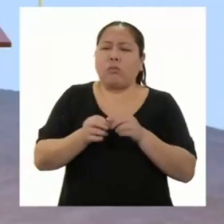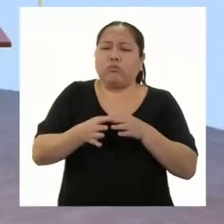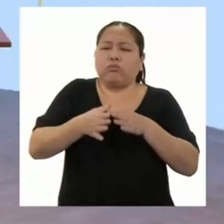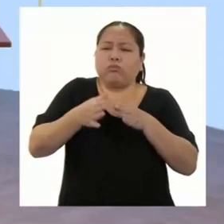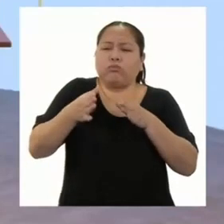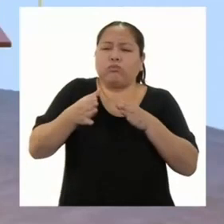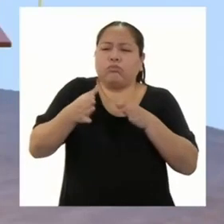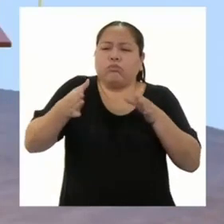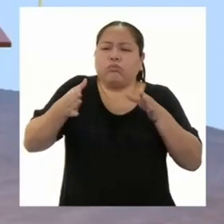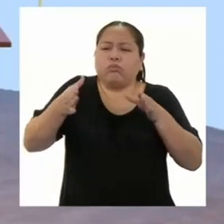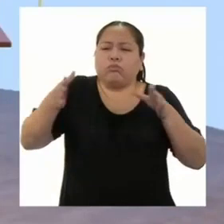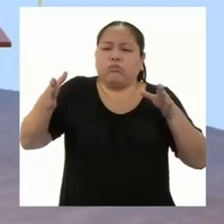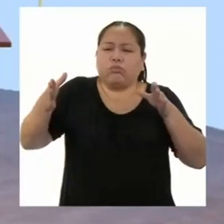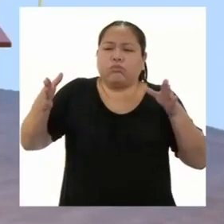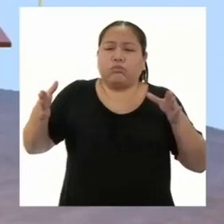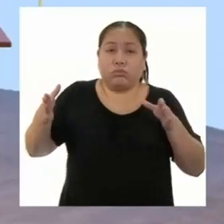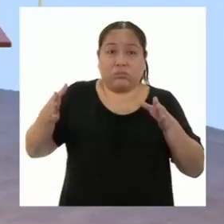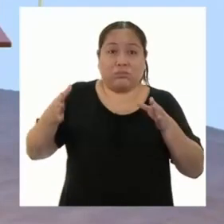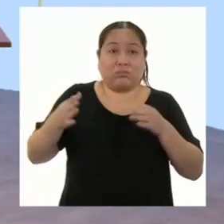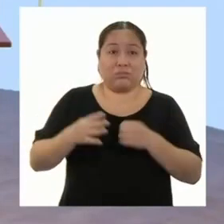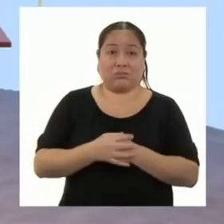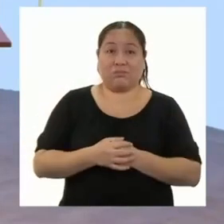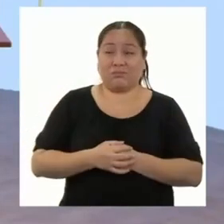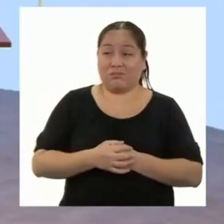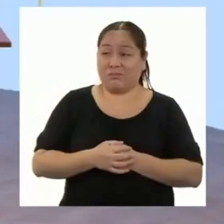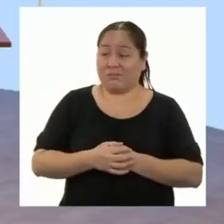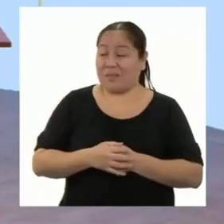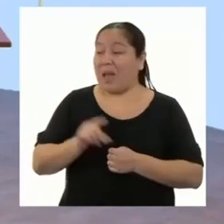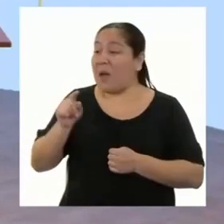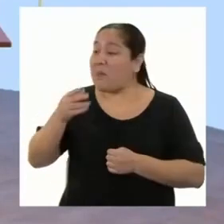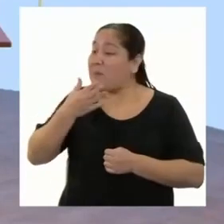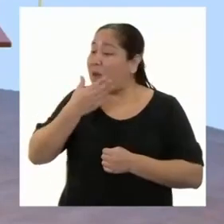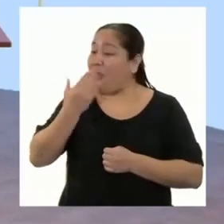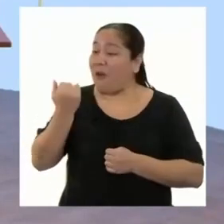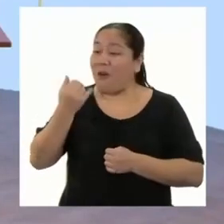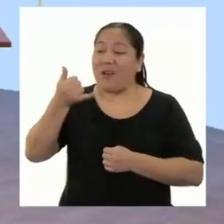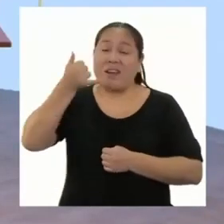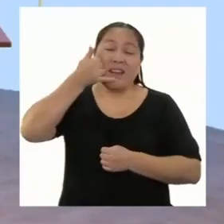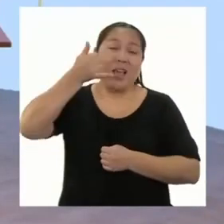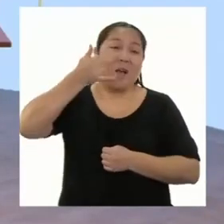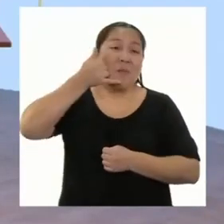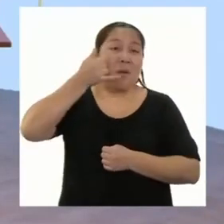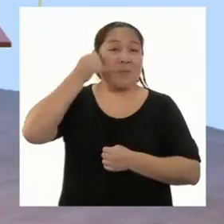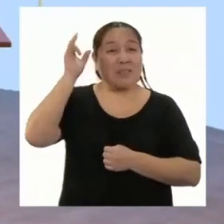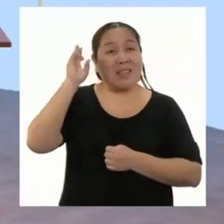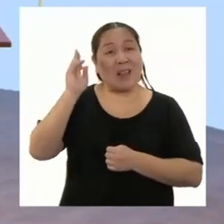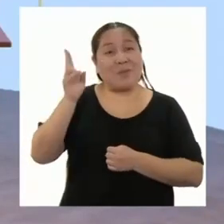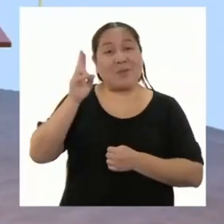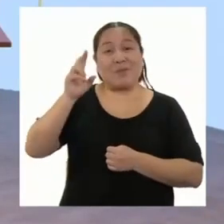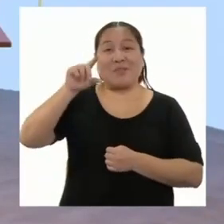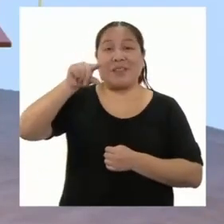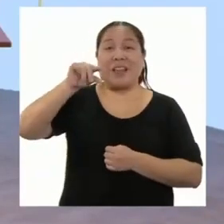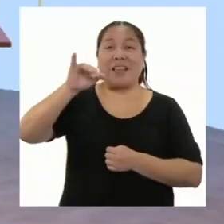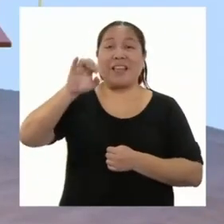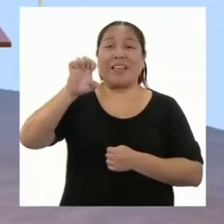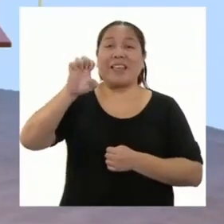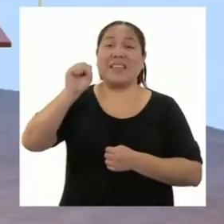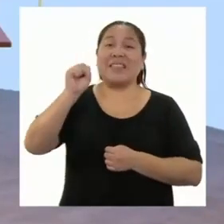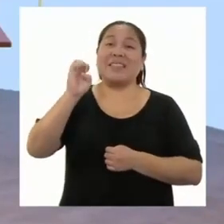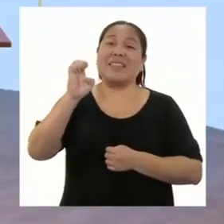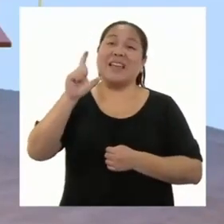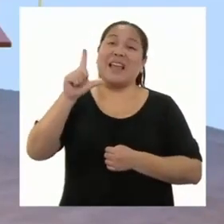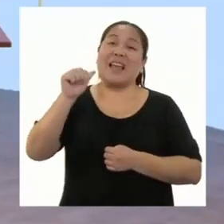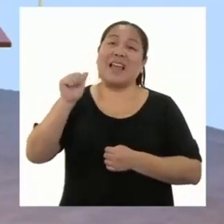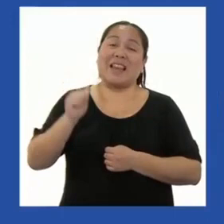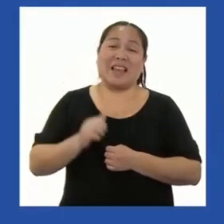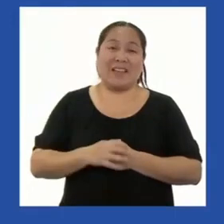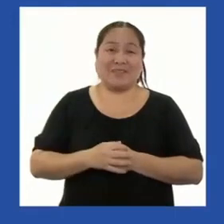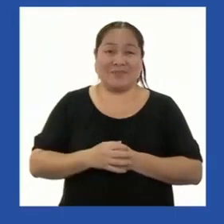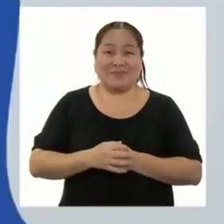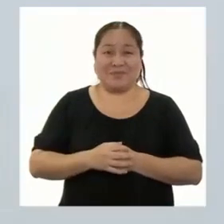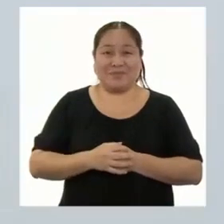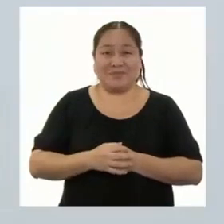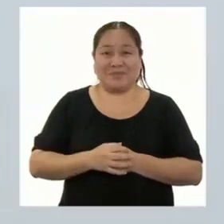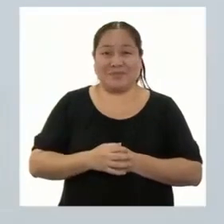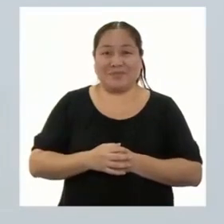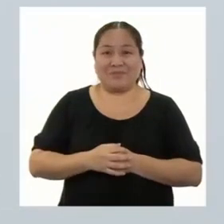microchip? ¿Qué te parece si mejor llamamos a la profesora Gisela Milagros César